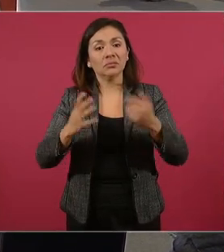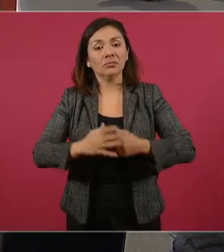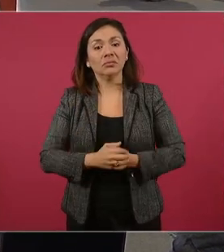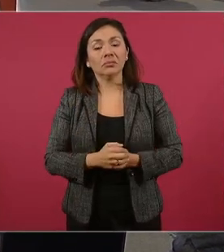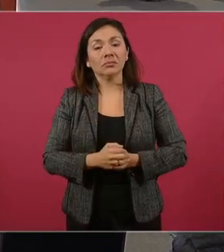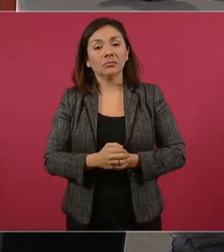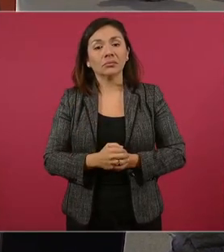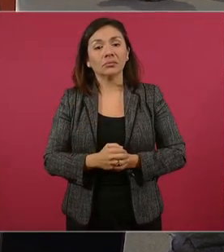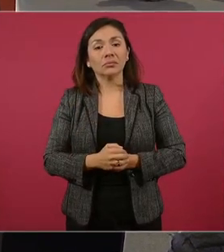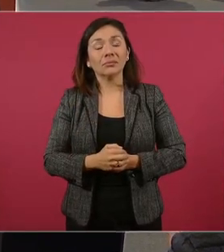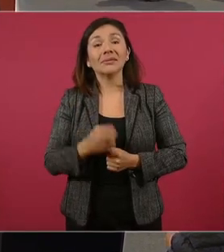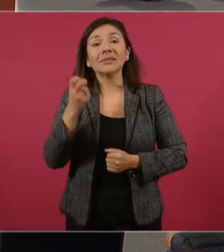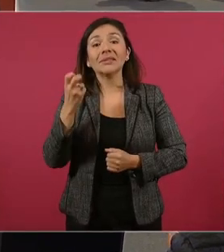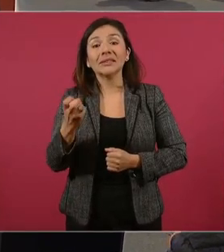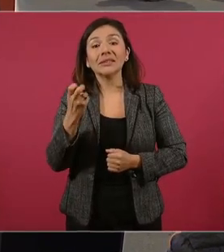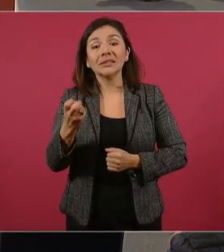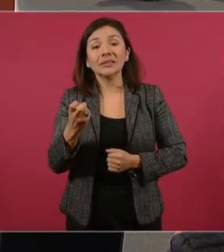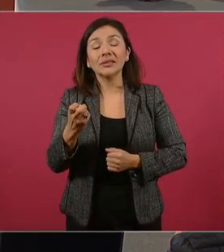Estamos hablando del